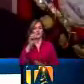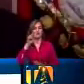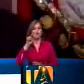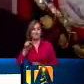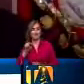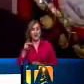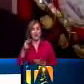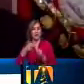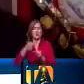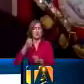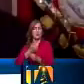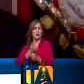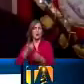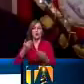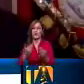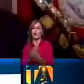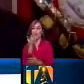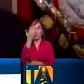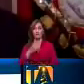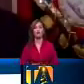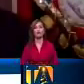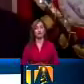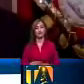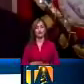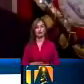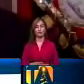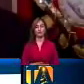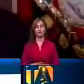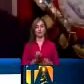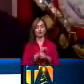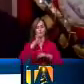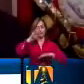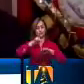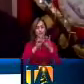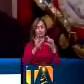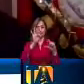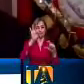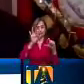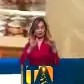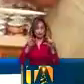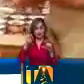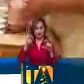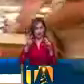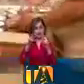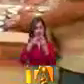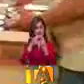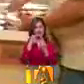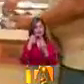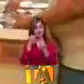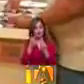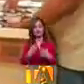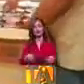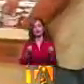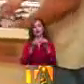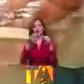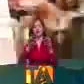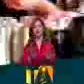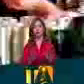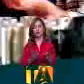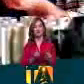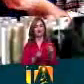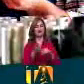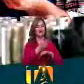nuevas plazas de trabajo y empleo. Eso nos dice el INE. Y evidentemente son cifras oficiales. El número de trabajadores con empleo